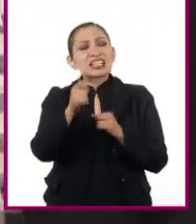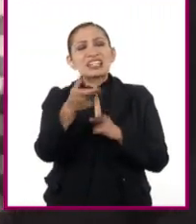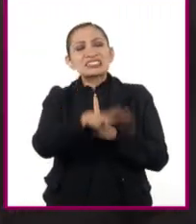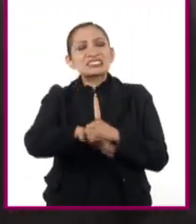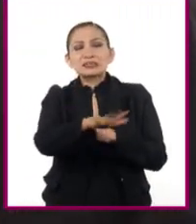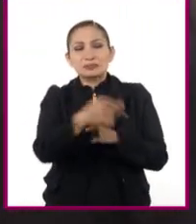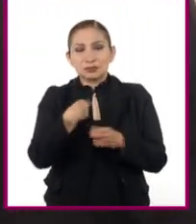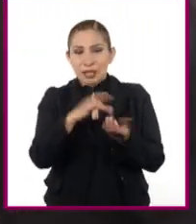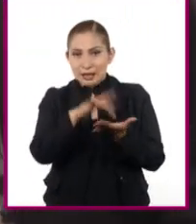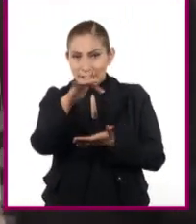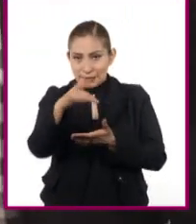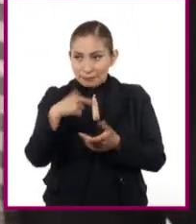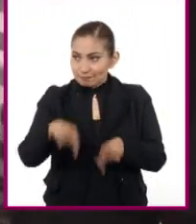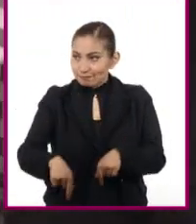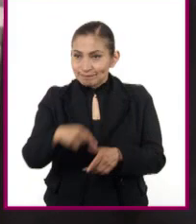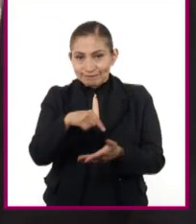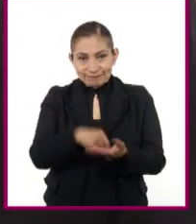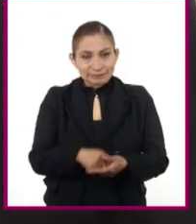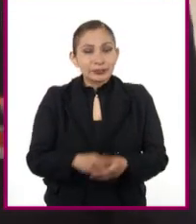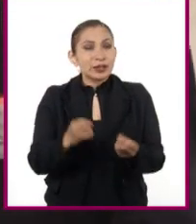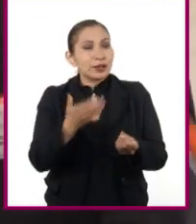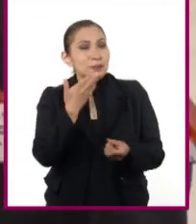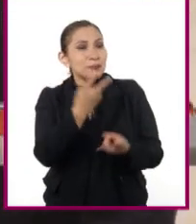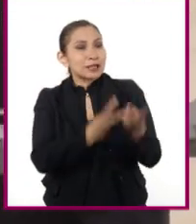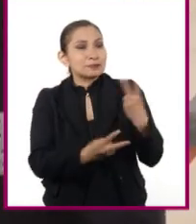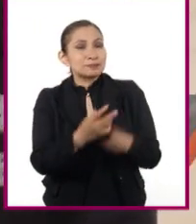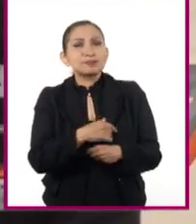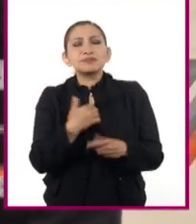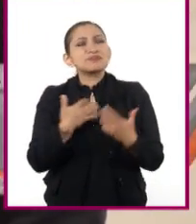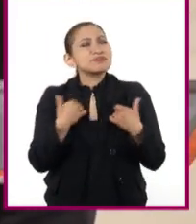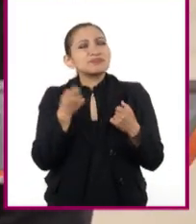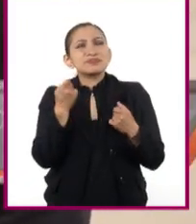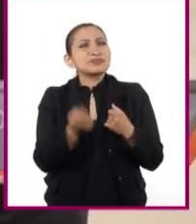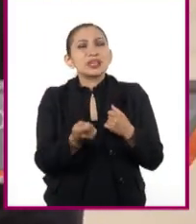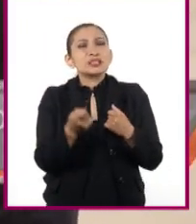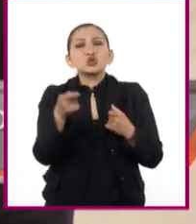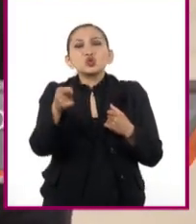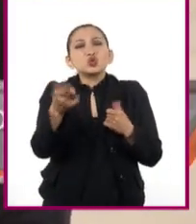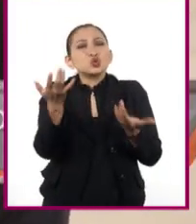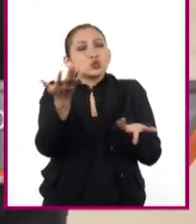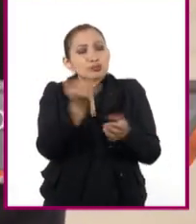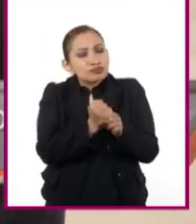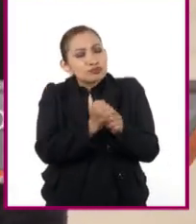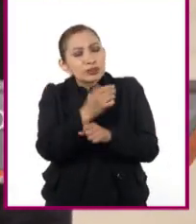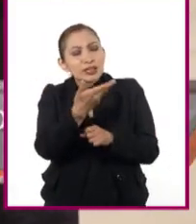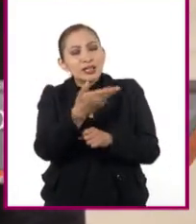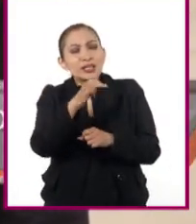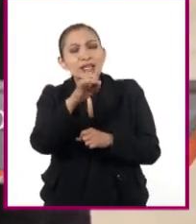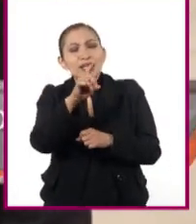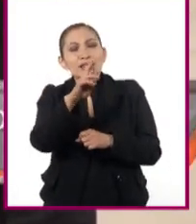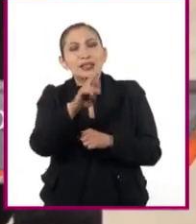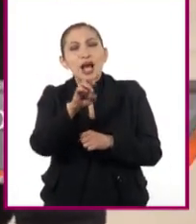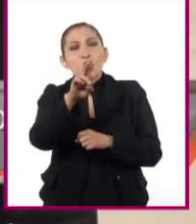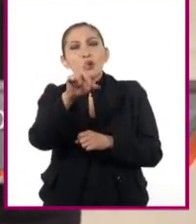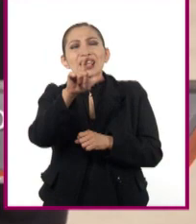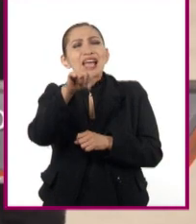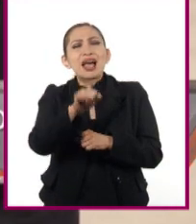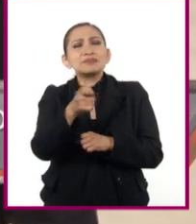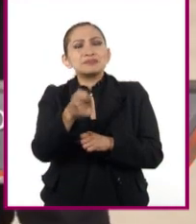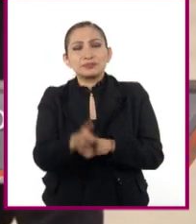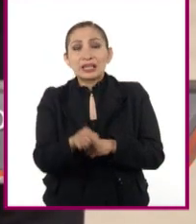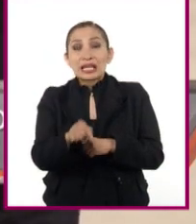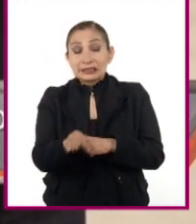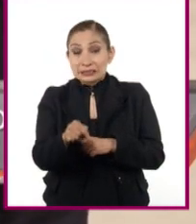disciplina. Gilberto, muchas gracias por recibirnos. Gracias, bienvenidos. Ayúdanos a entender qué es lo que estudia la hidráulica. Bueno, la